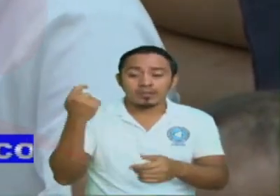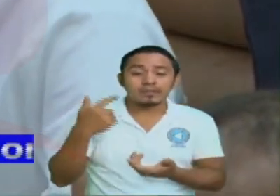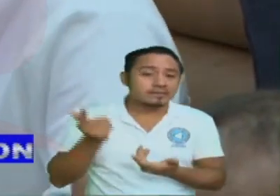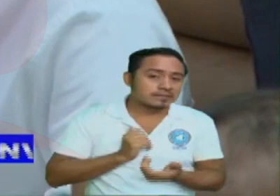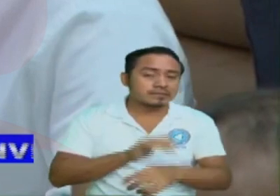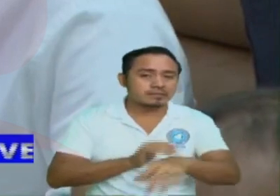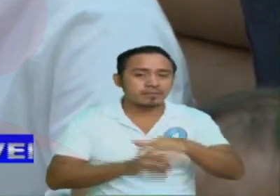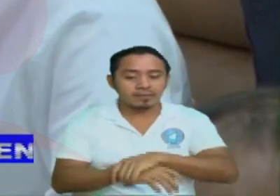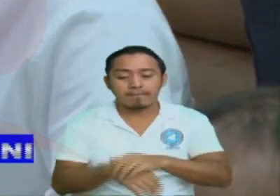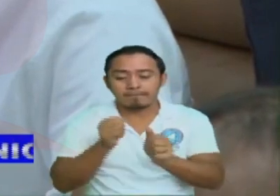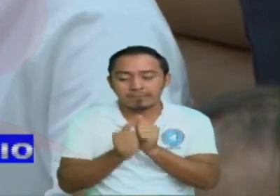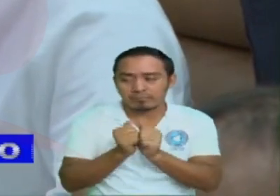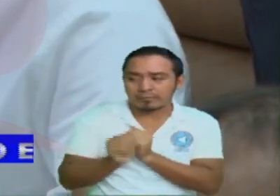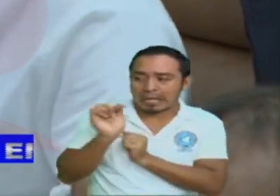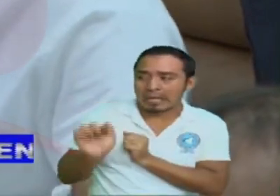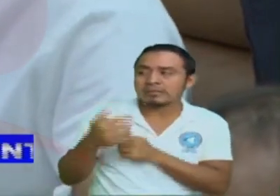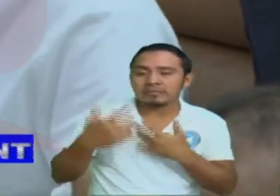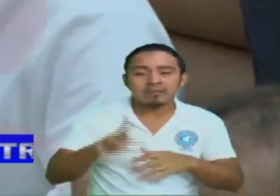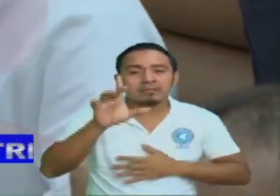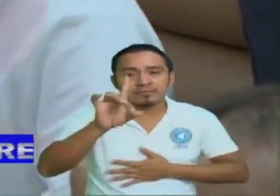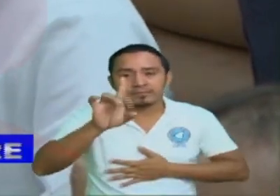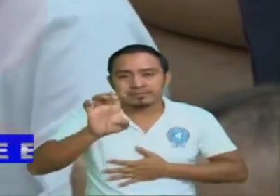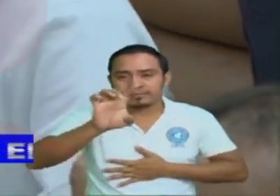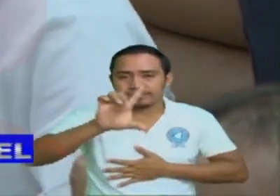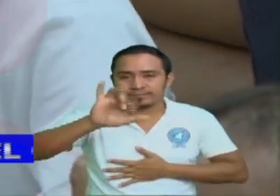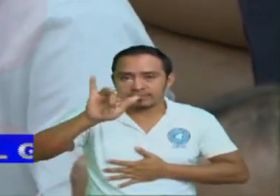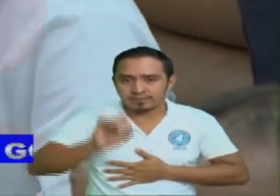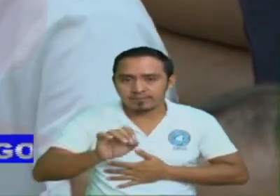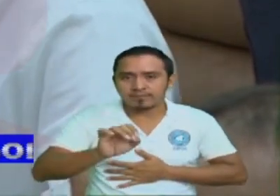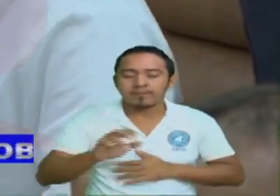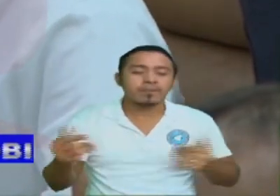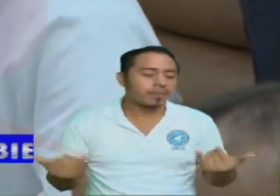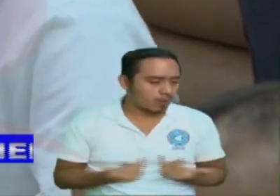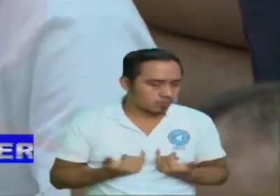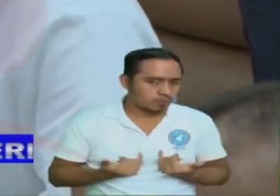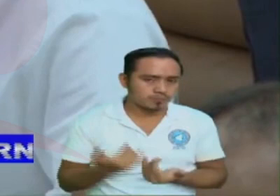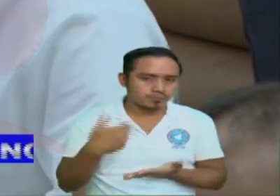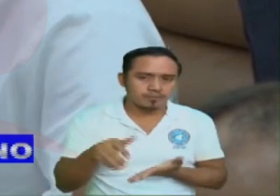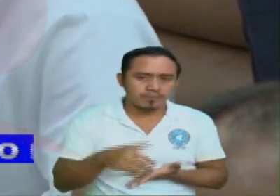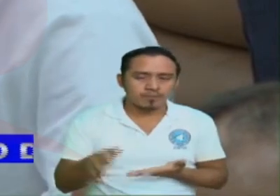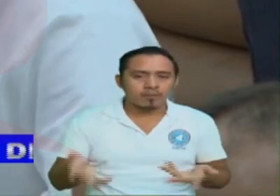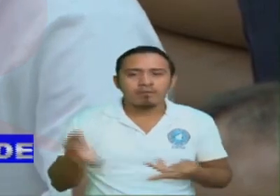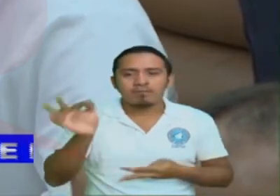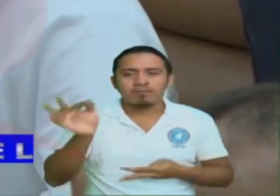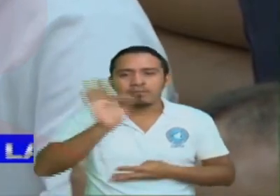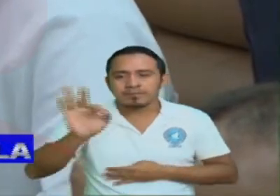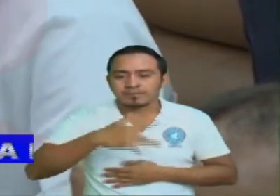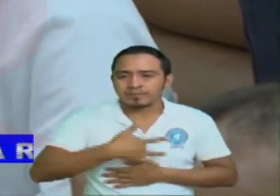medios necesarios para asegurar un retorno progresivo a la persona privada de